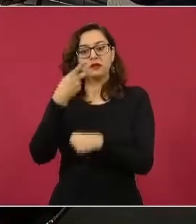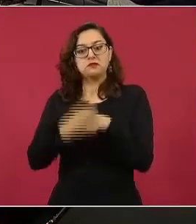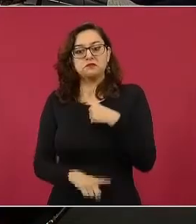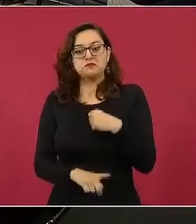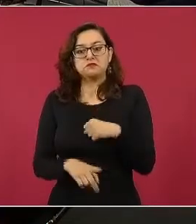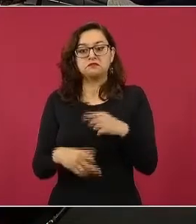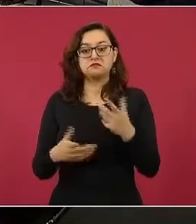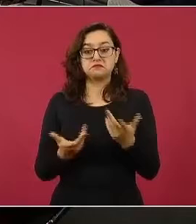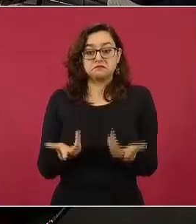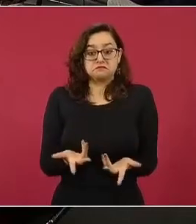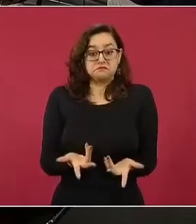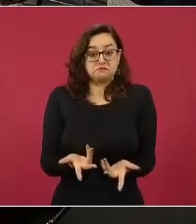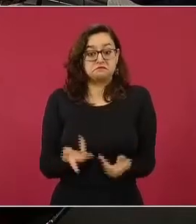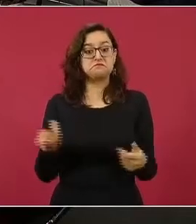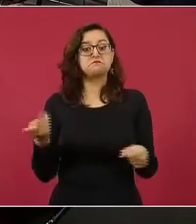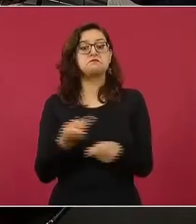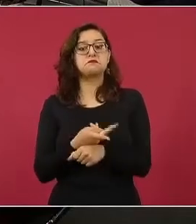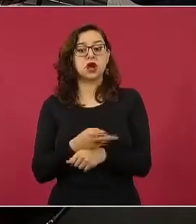y es totalmente